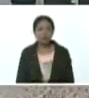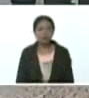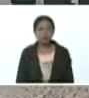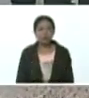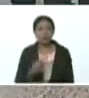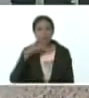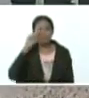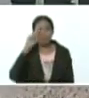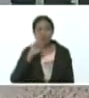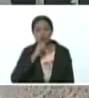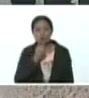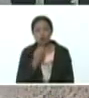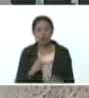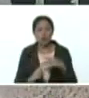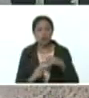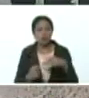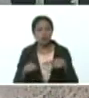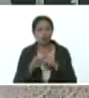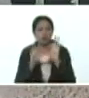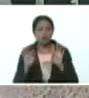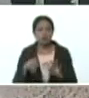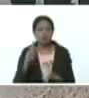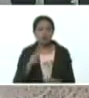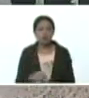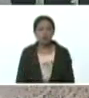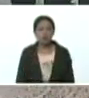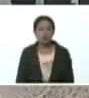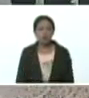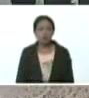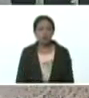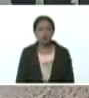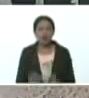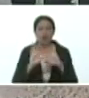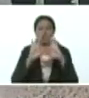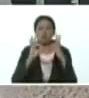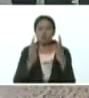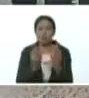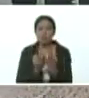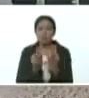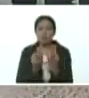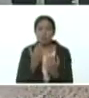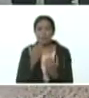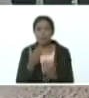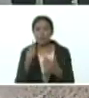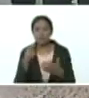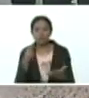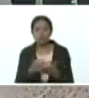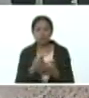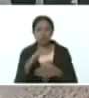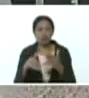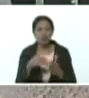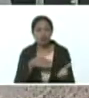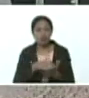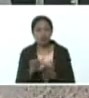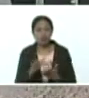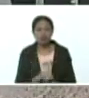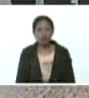padres, abuelos y tíos, a la familia. Me solicitan recursos para